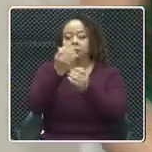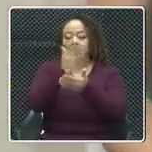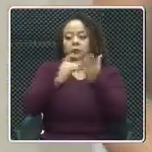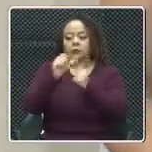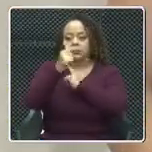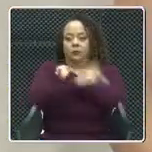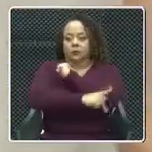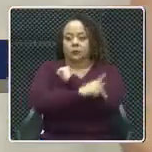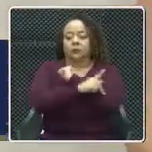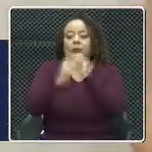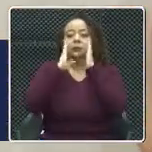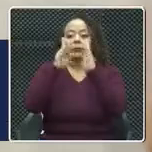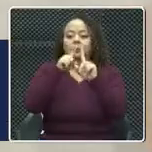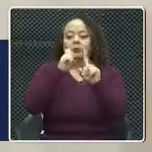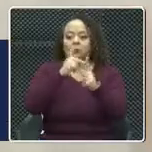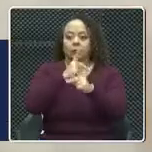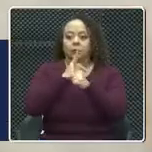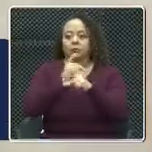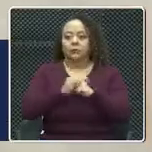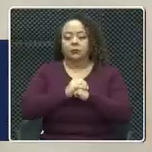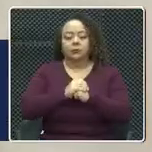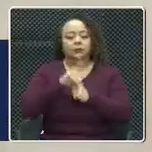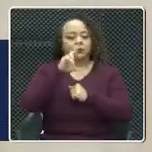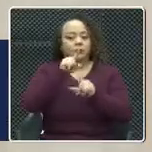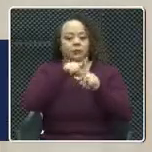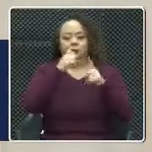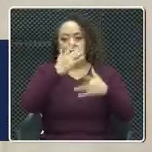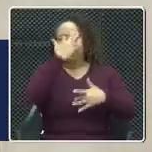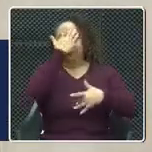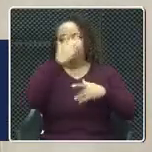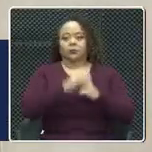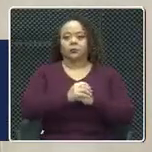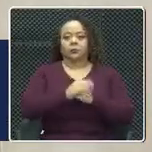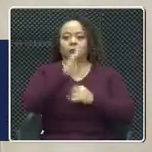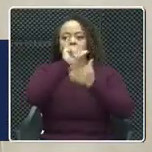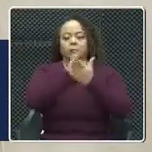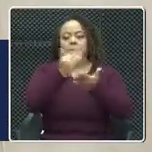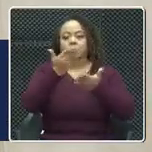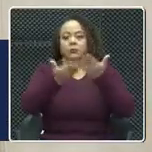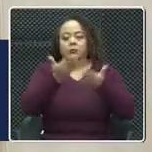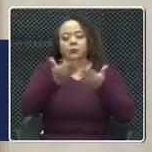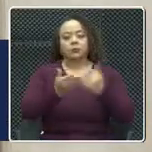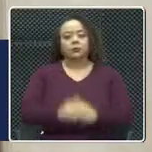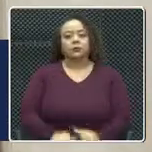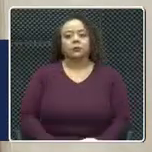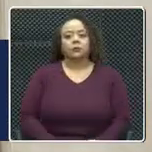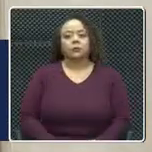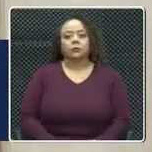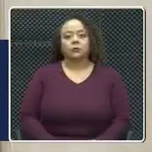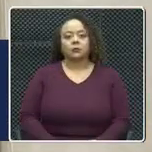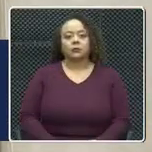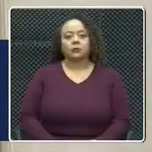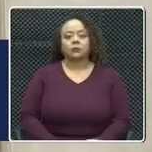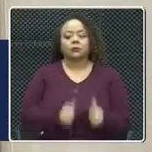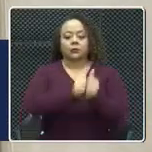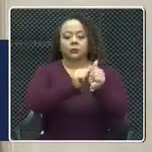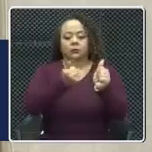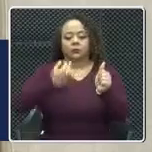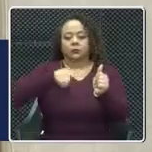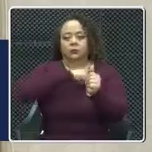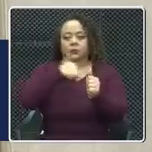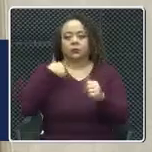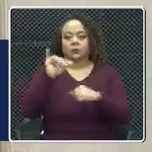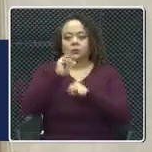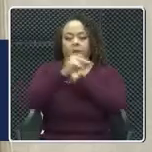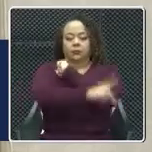desde la prevención, no desde la enfermedad, ¿verdad? Okay, y ese es tal vez el desfase que nosotros llevamos eso, como país.